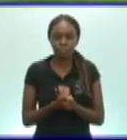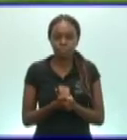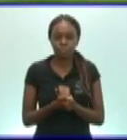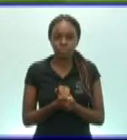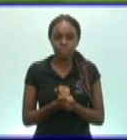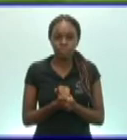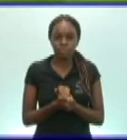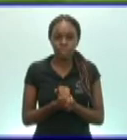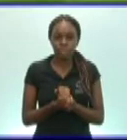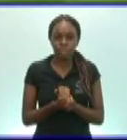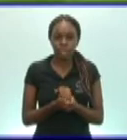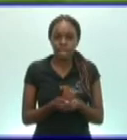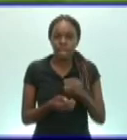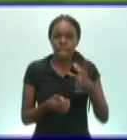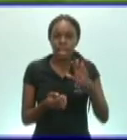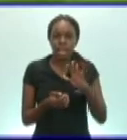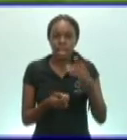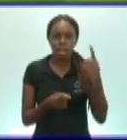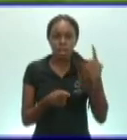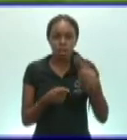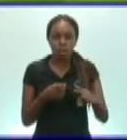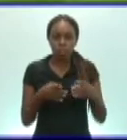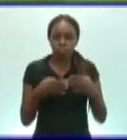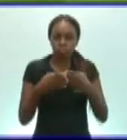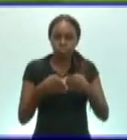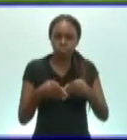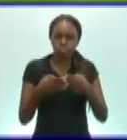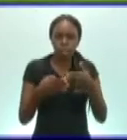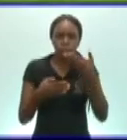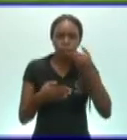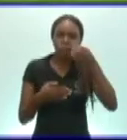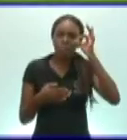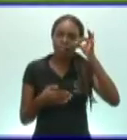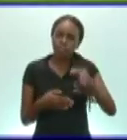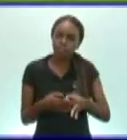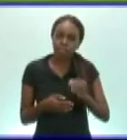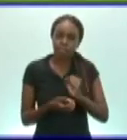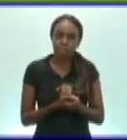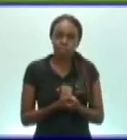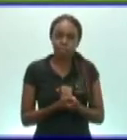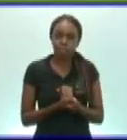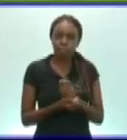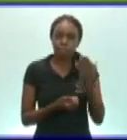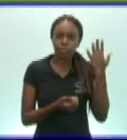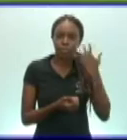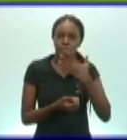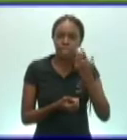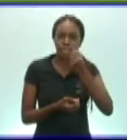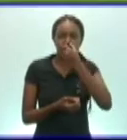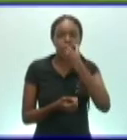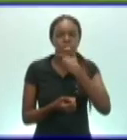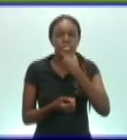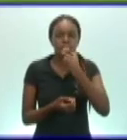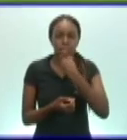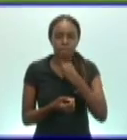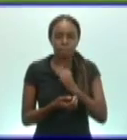en Manzanillo, la Buena Fe, cuyo venerable maestro va a ser Carlos Manuel de